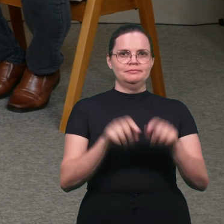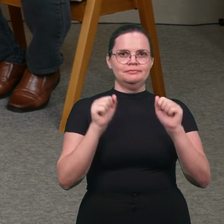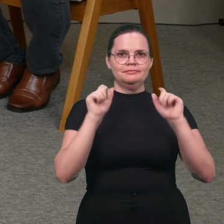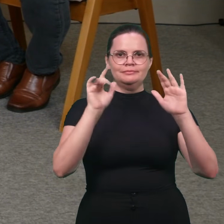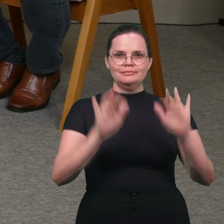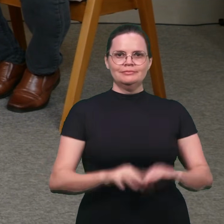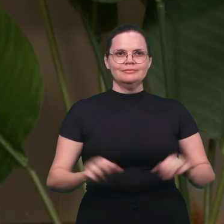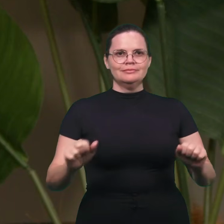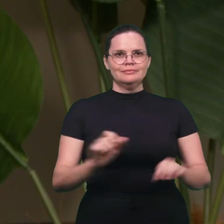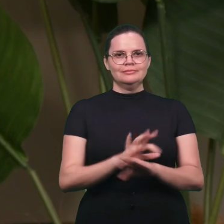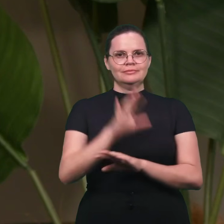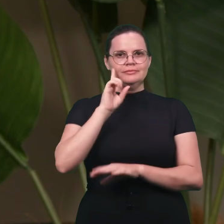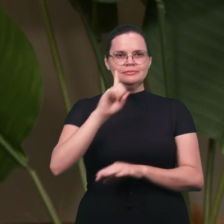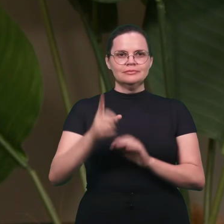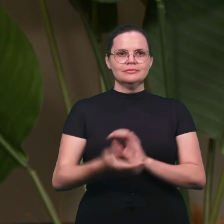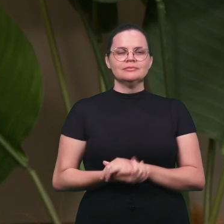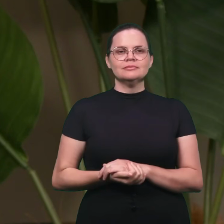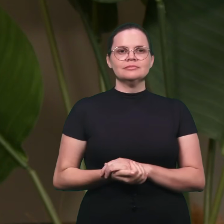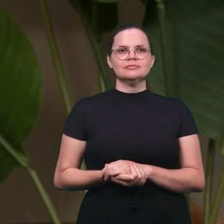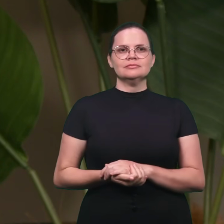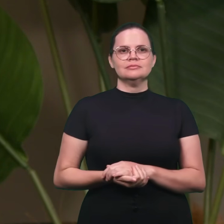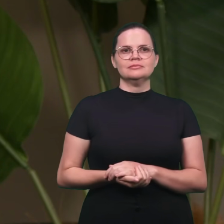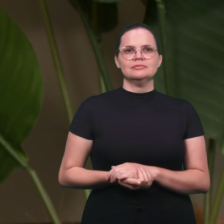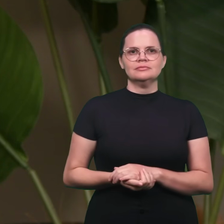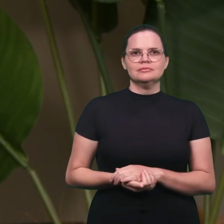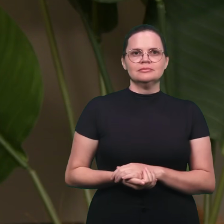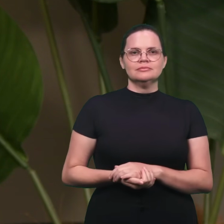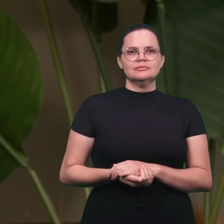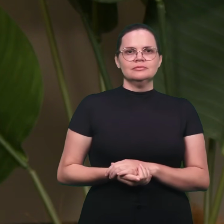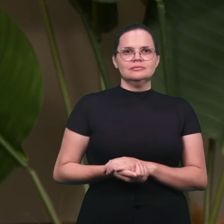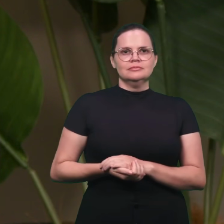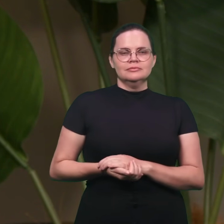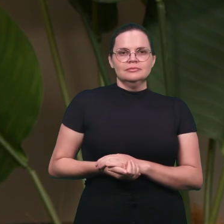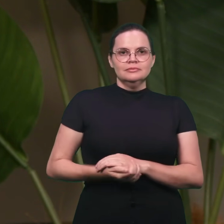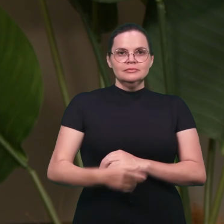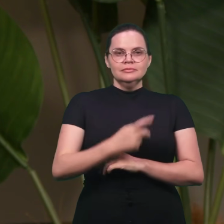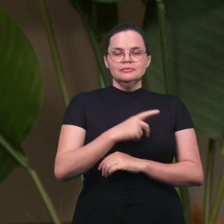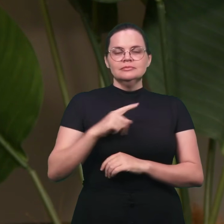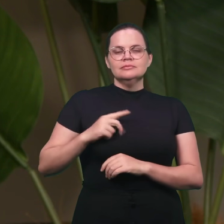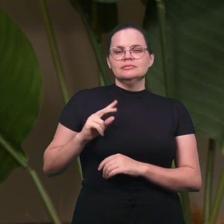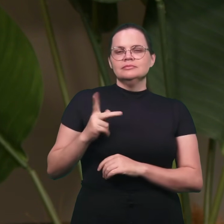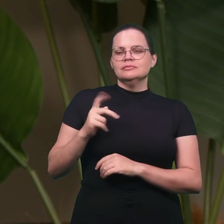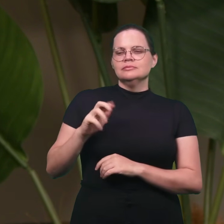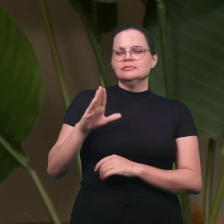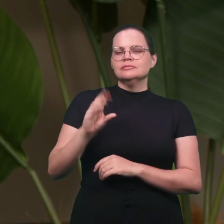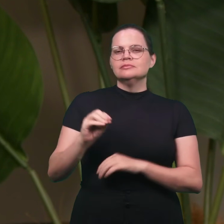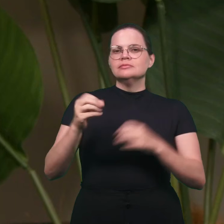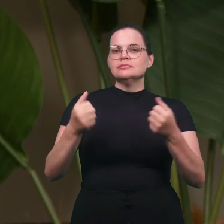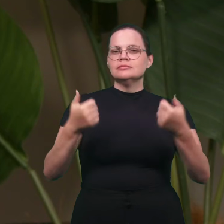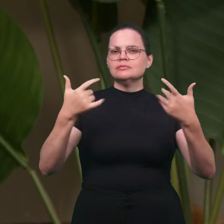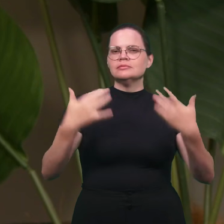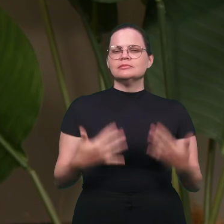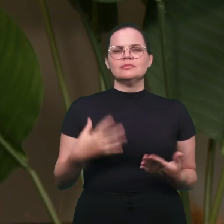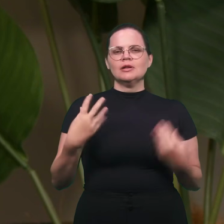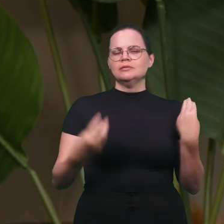Glória a Deus. Glória a Deus, né, Pastor Hugo? Pastor Hugo, fala um pouco mais da obra, da experiência vivida